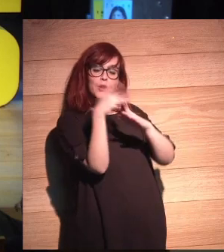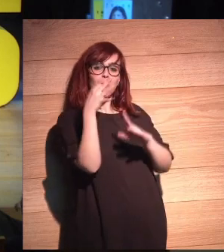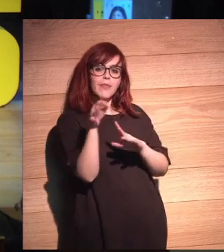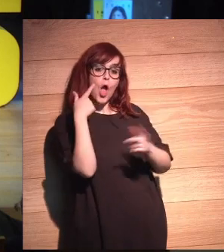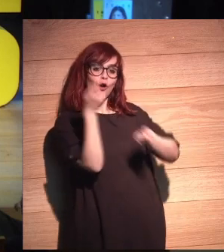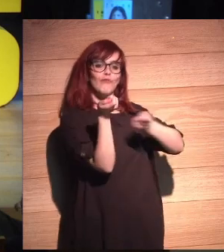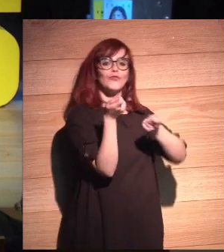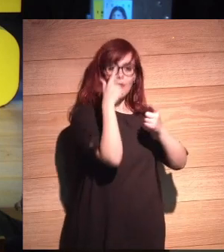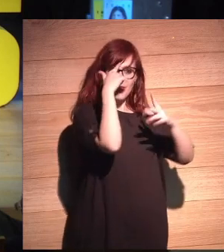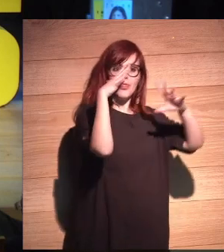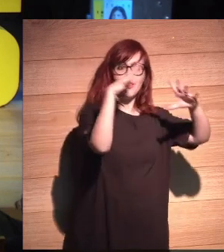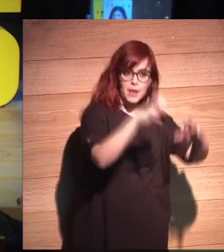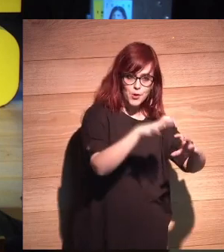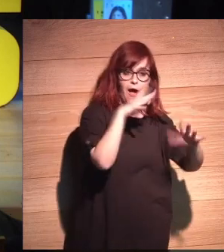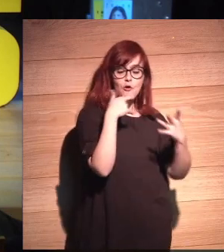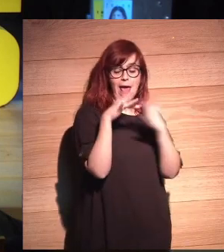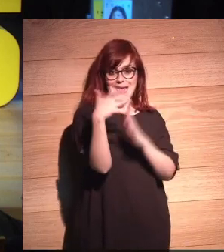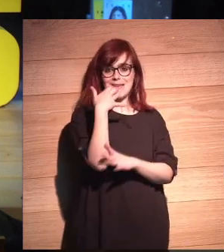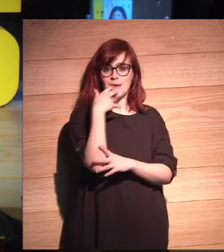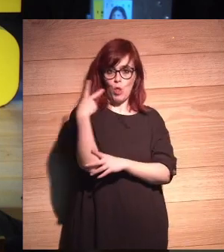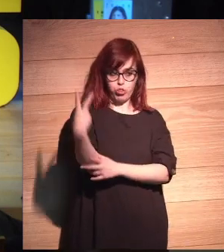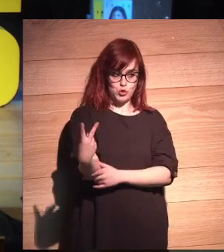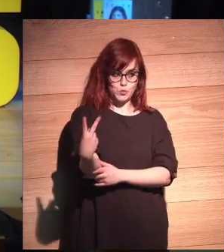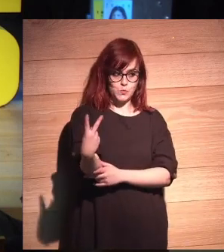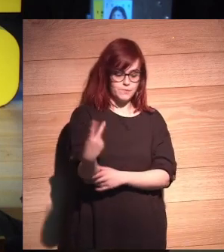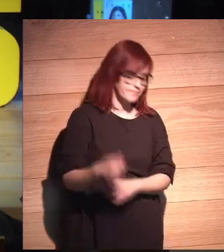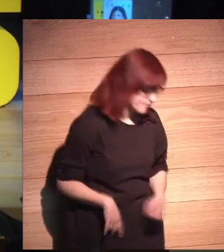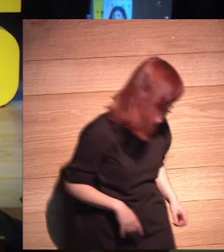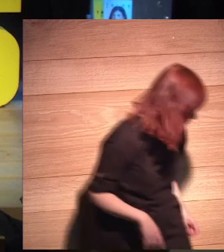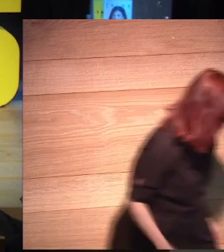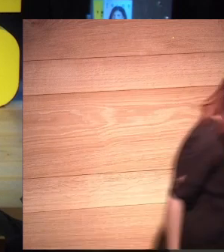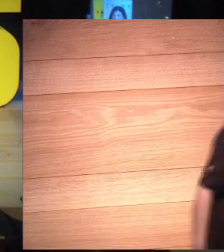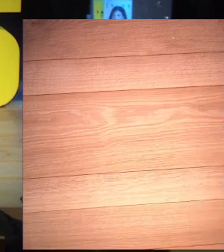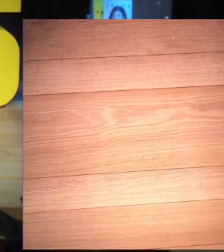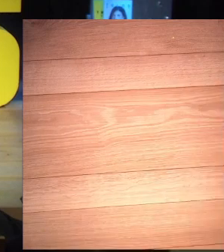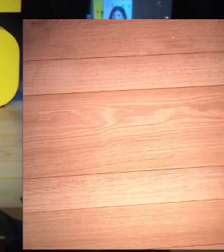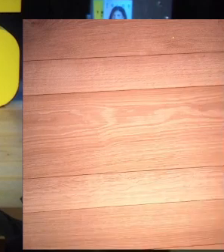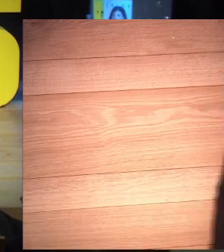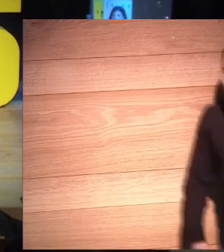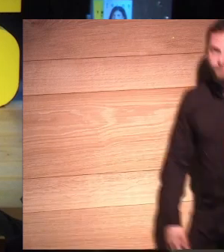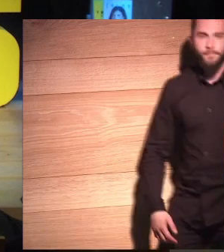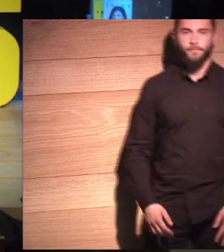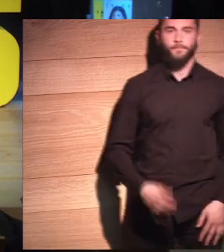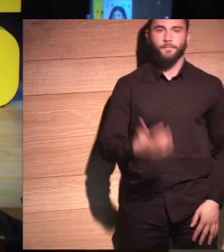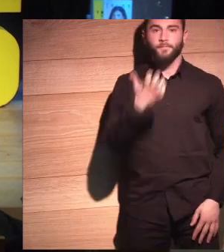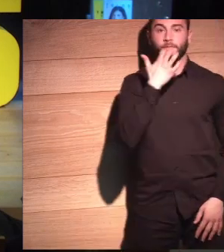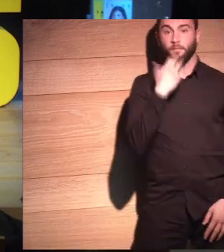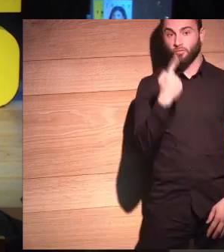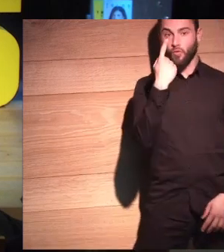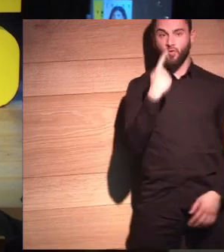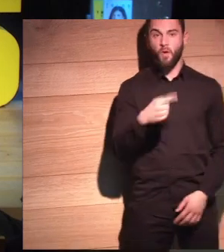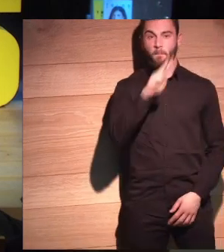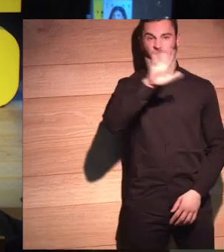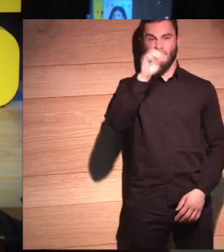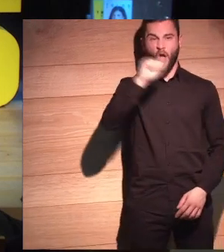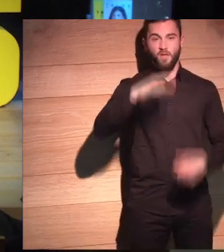actividad cerebral. Voy a poner un par de ejemplos. Uno de ellos se lleva utilizando con éxito desde hace más de 25 años,